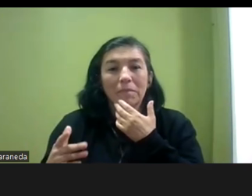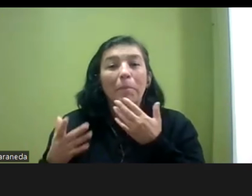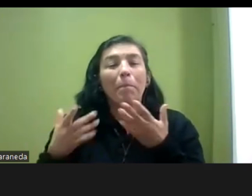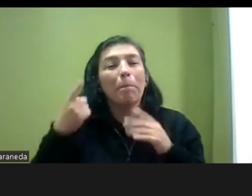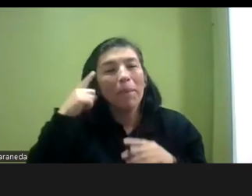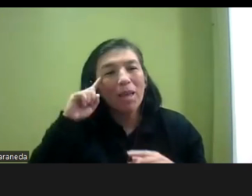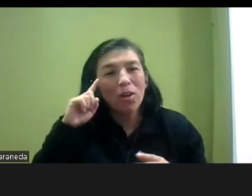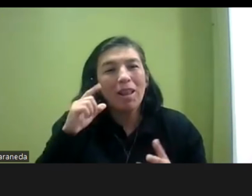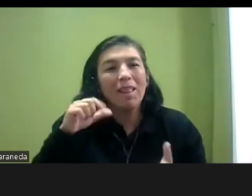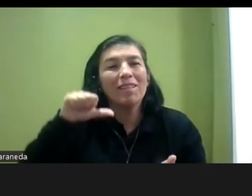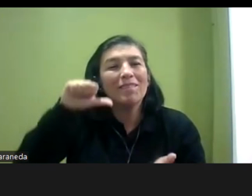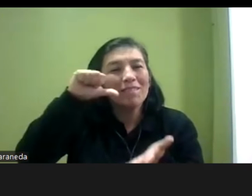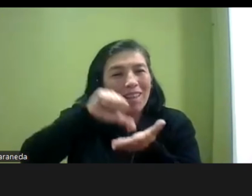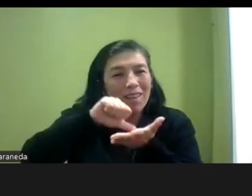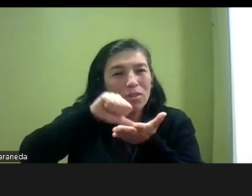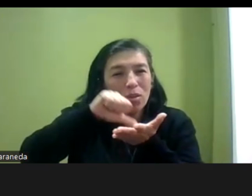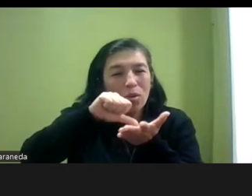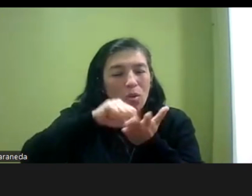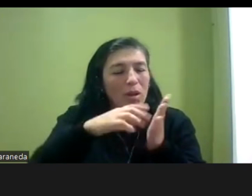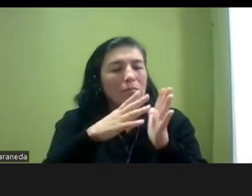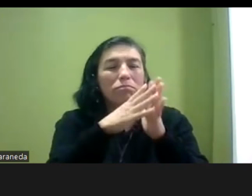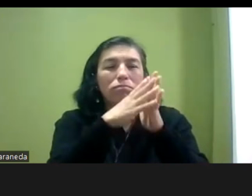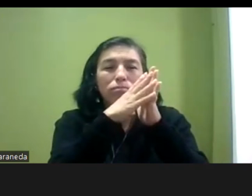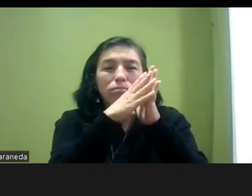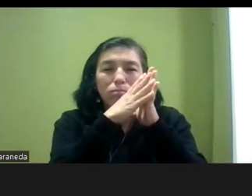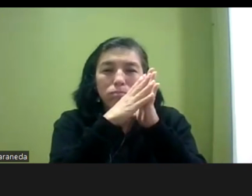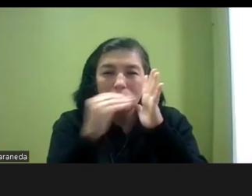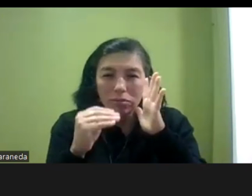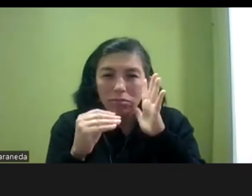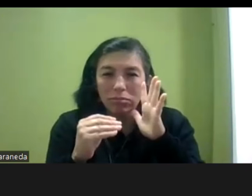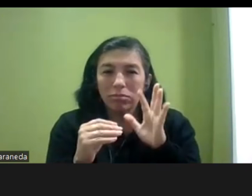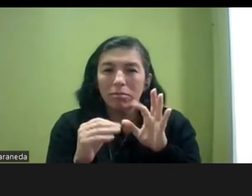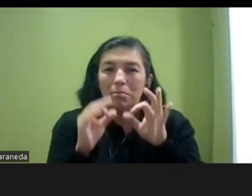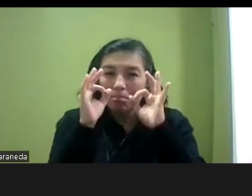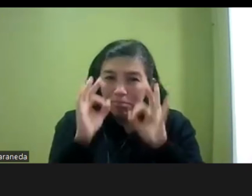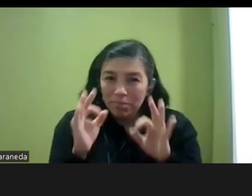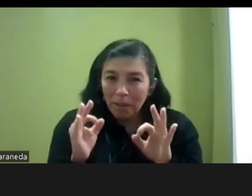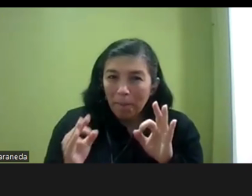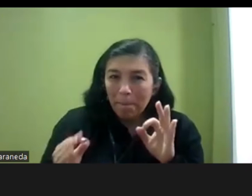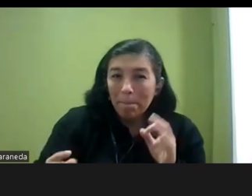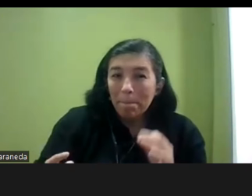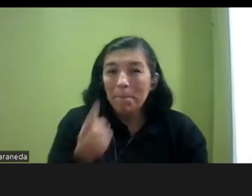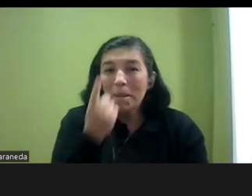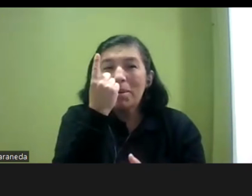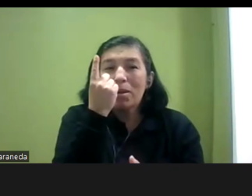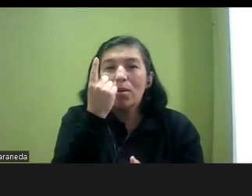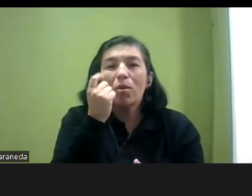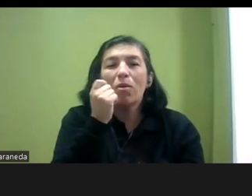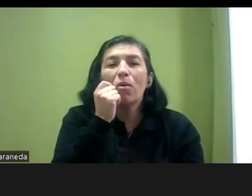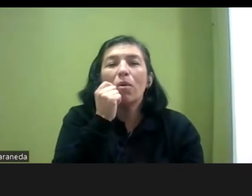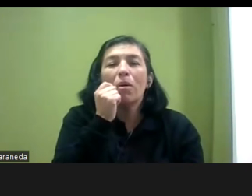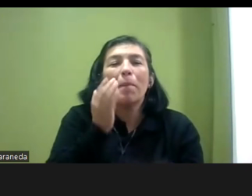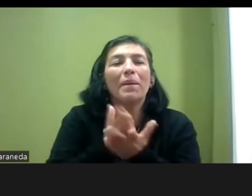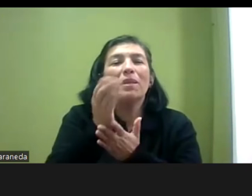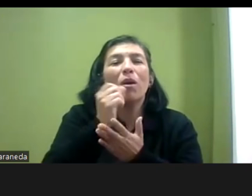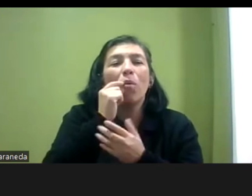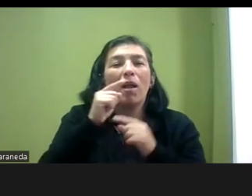la matriz o el, el punto primigenio es un